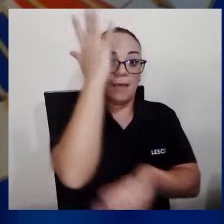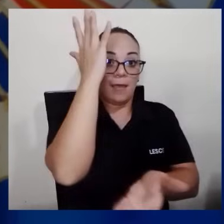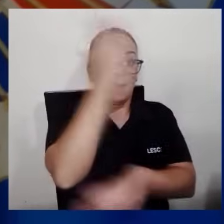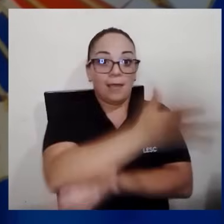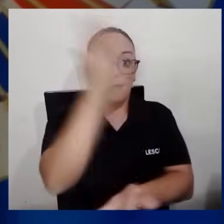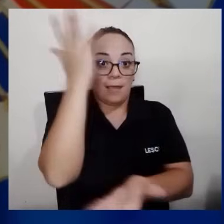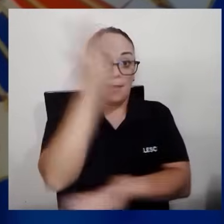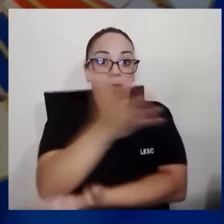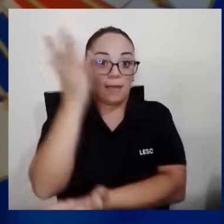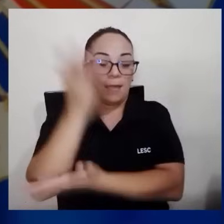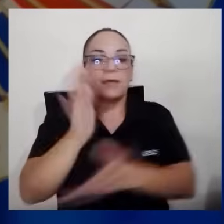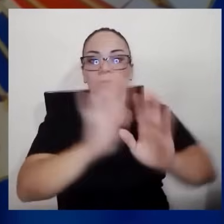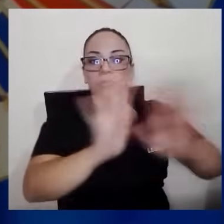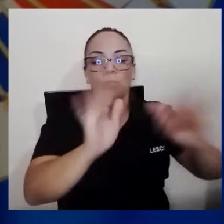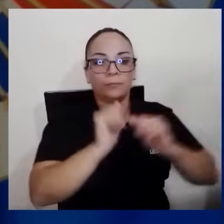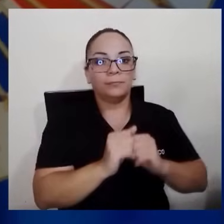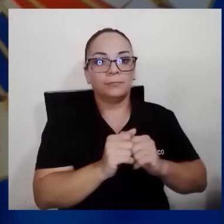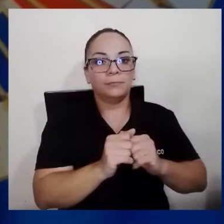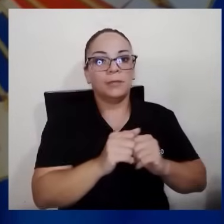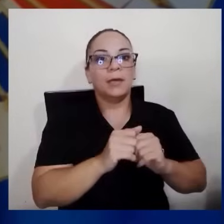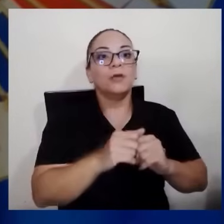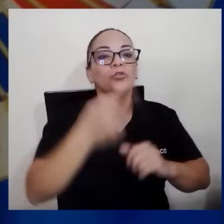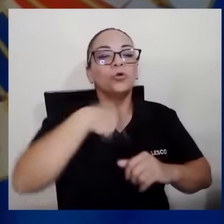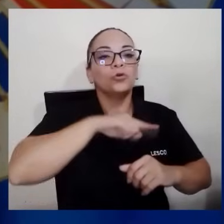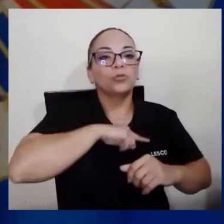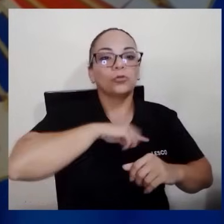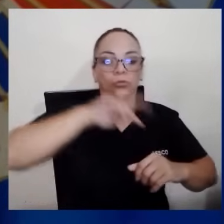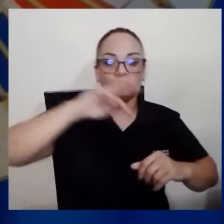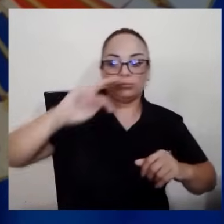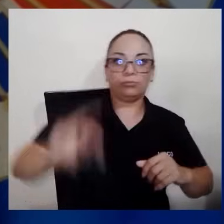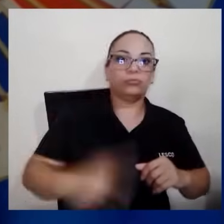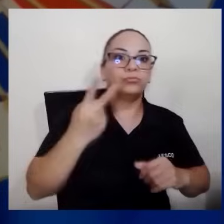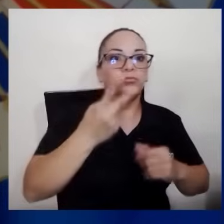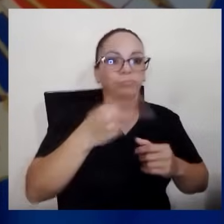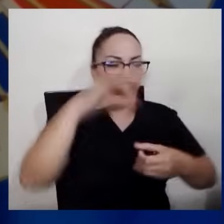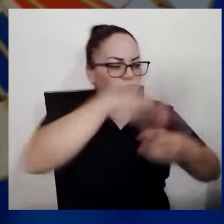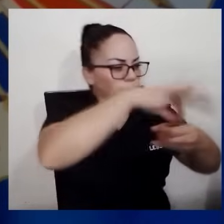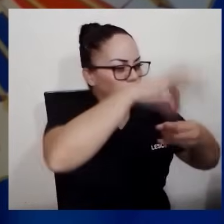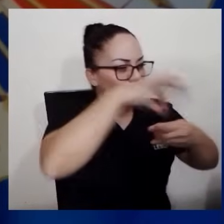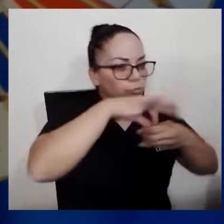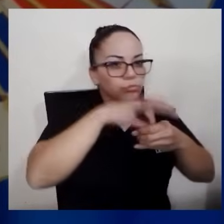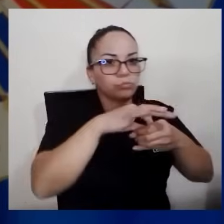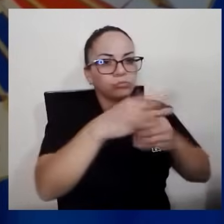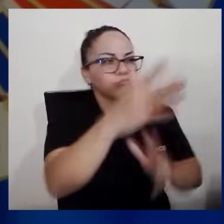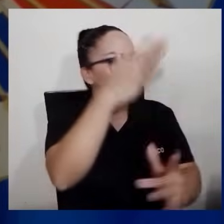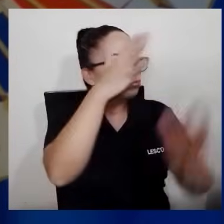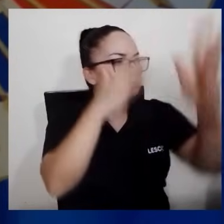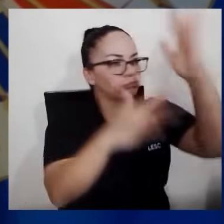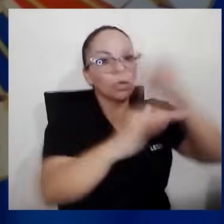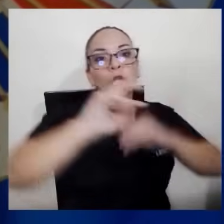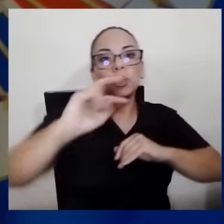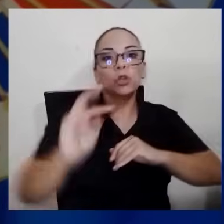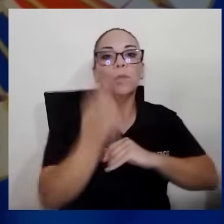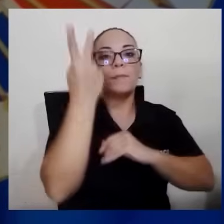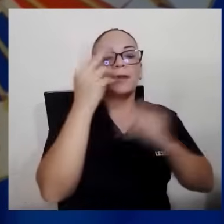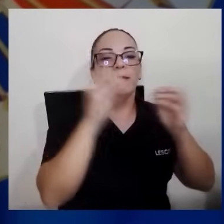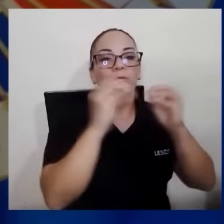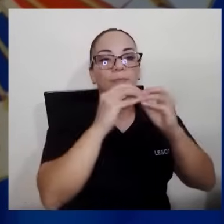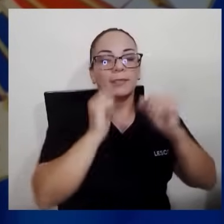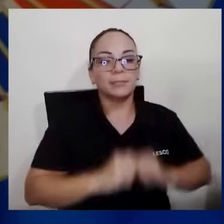reversar la duplicamos la cobertura de bosque en unas